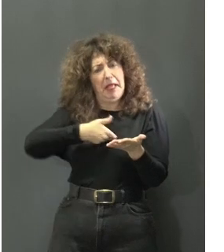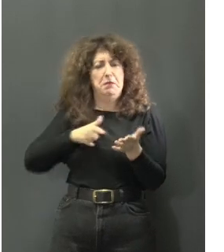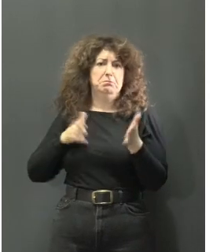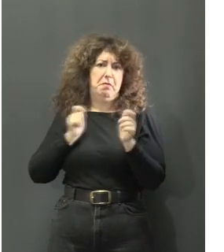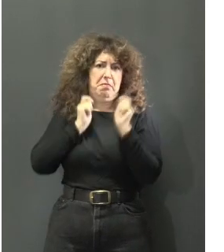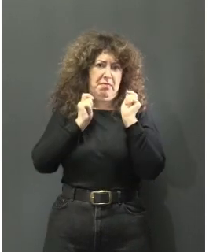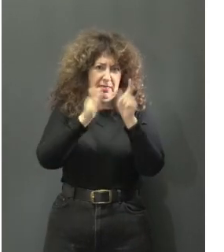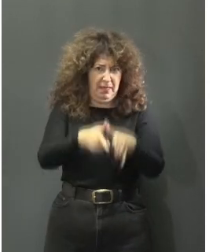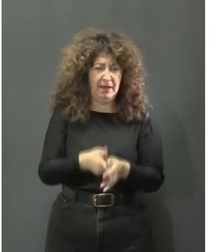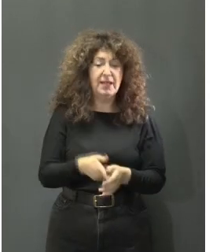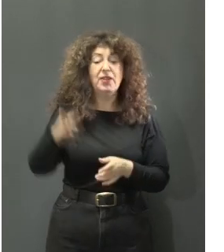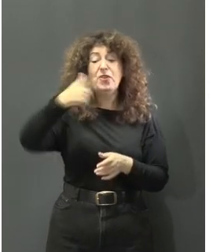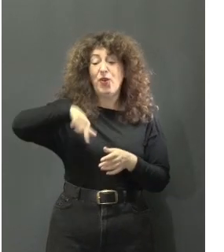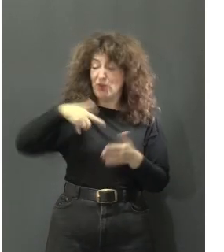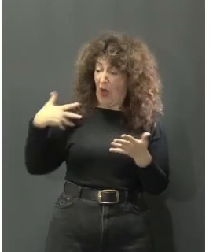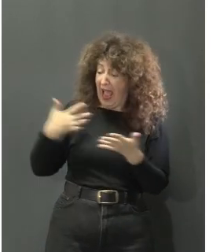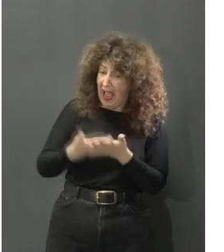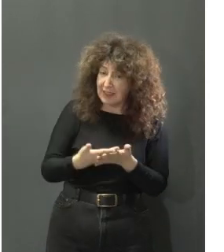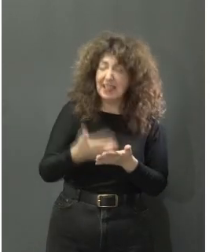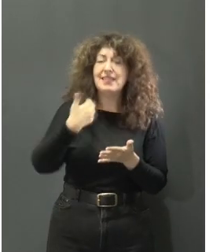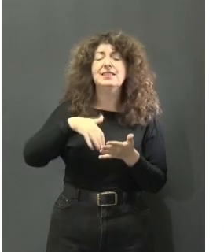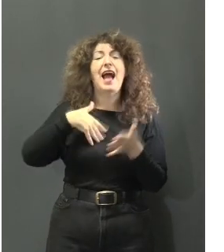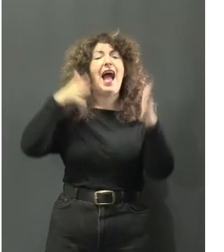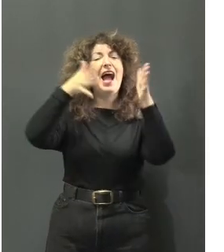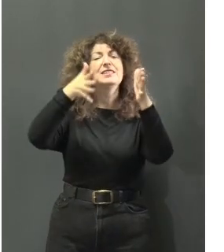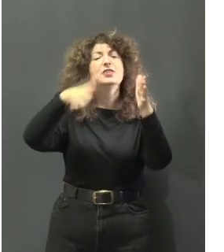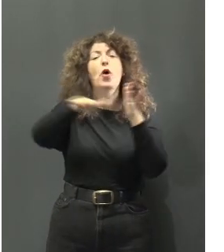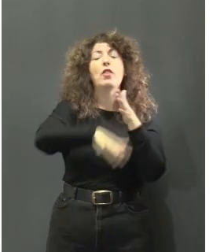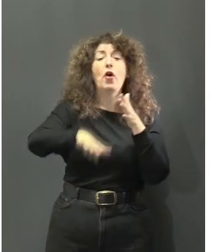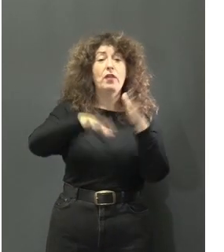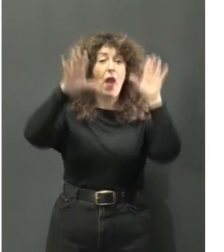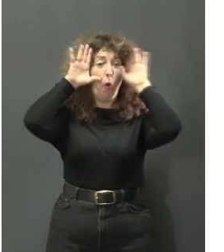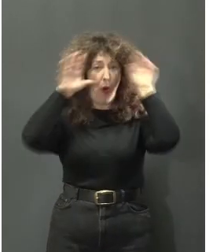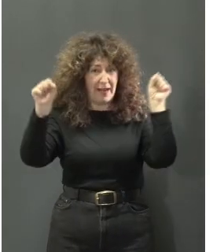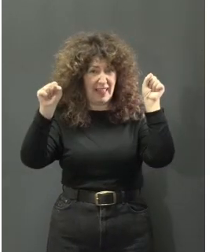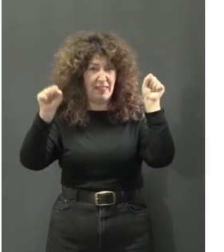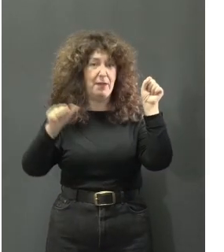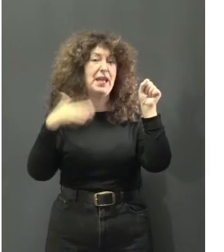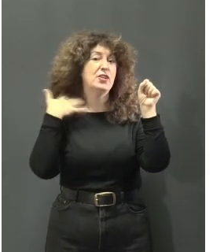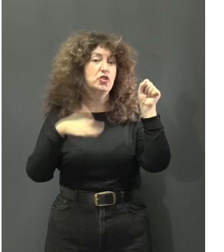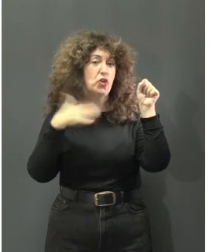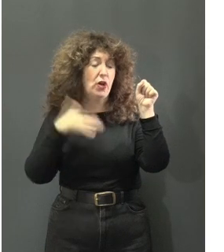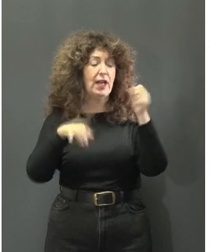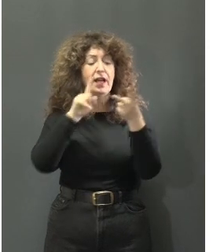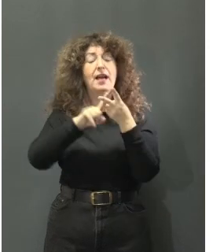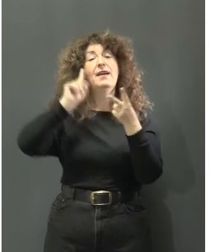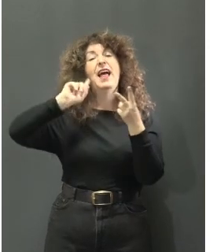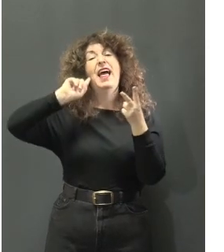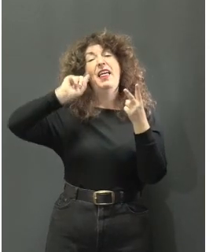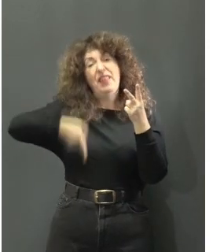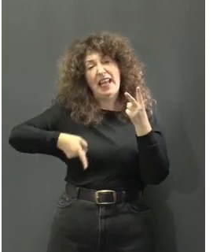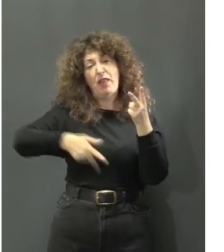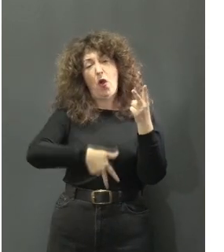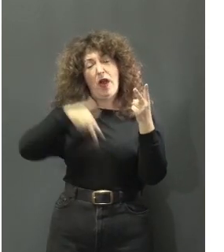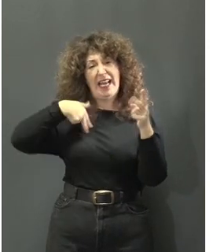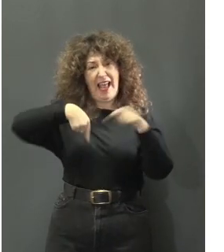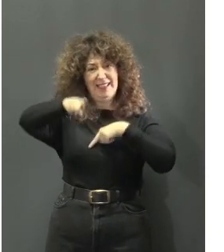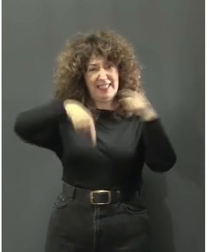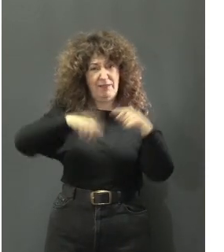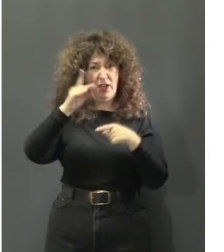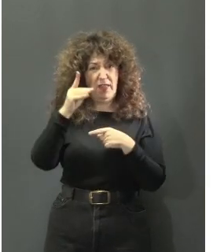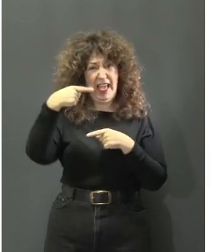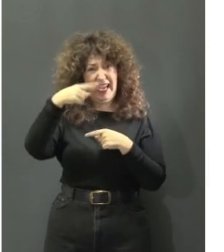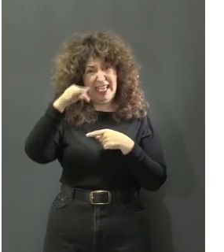hemos asesorado a la Guardia Civil en Soria, a la Dirección General de Tráfico también en